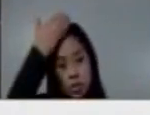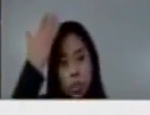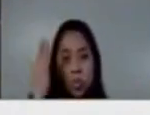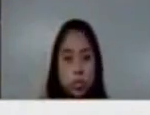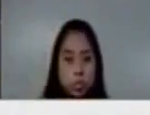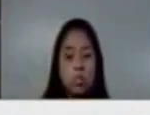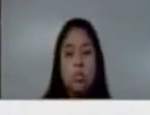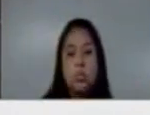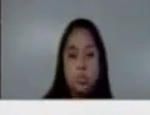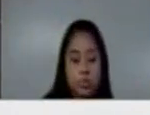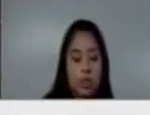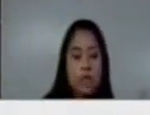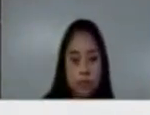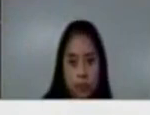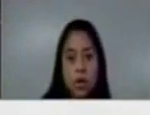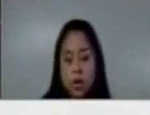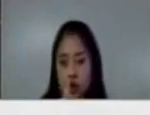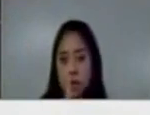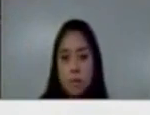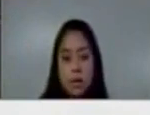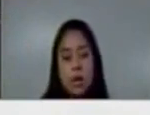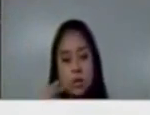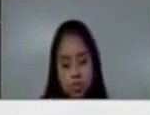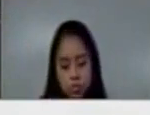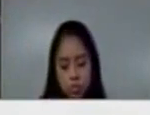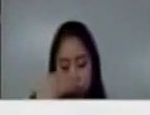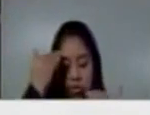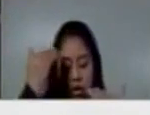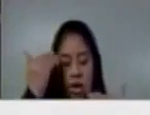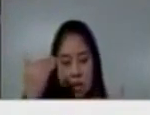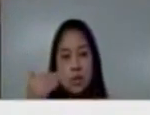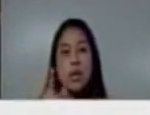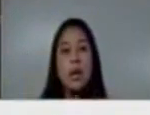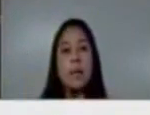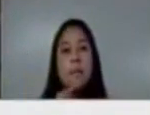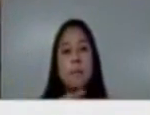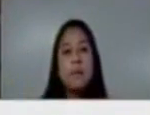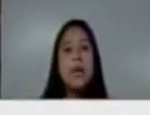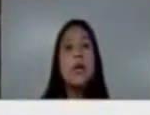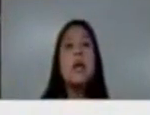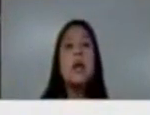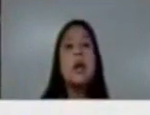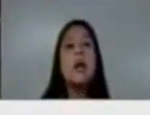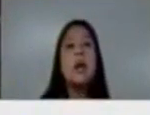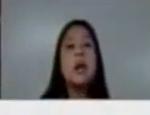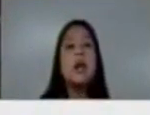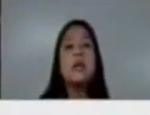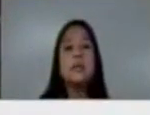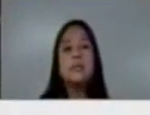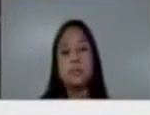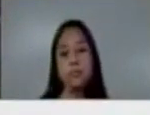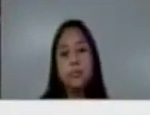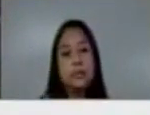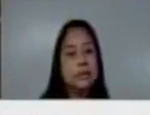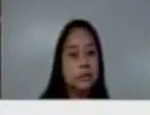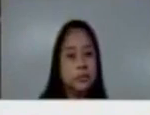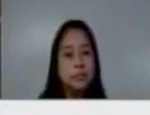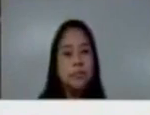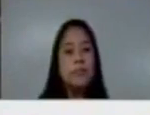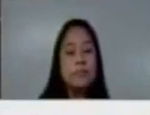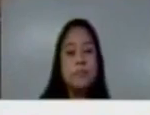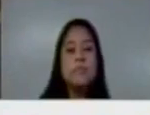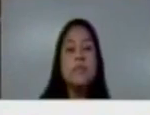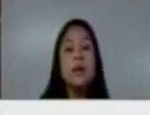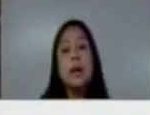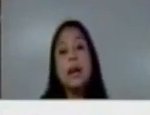Para nosotros también agradecerle la cooperación que se otorgará, la Agencia Mexicana